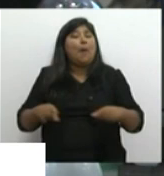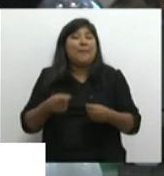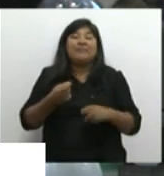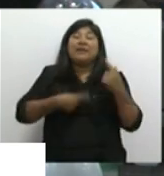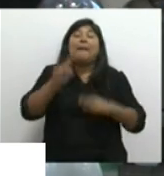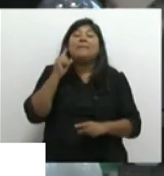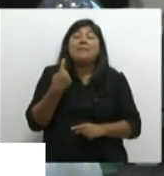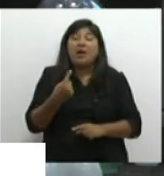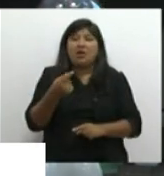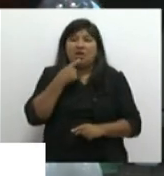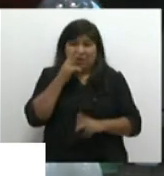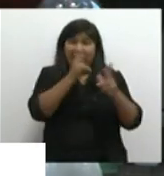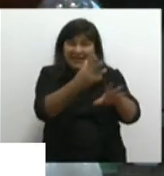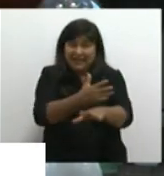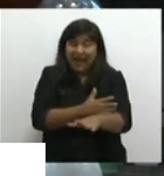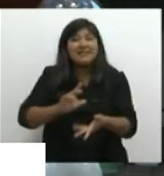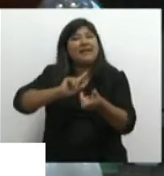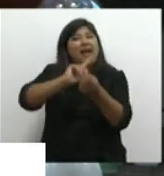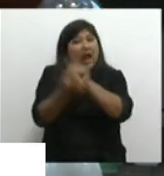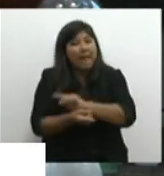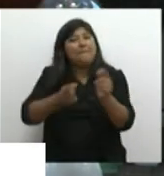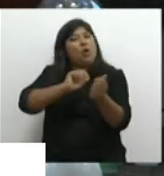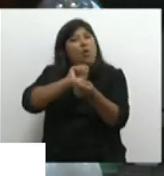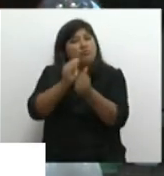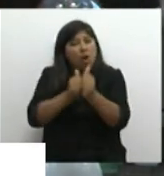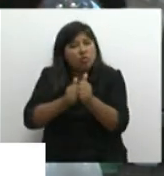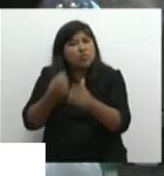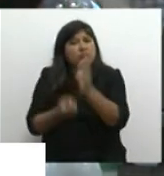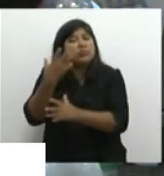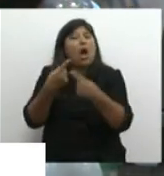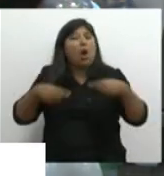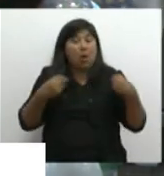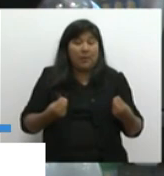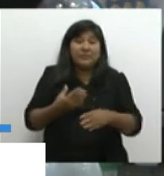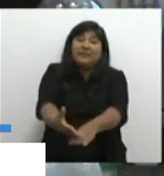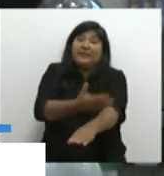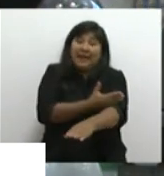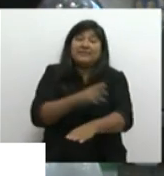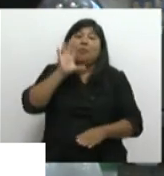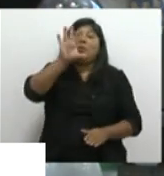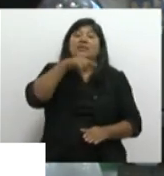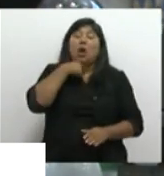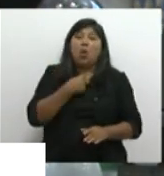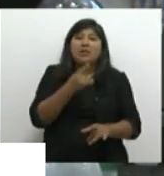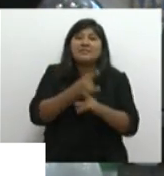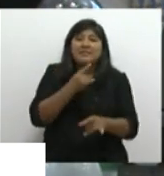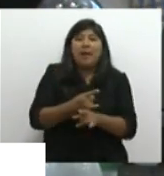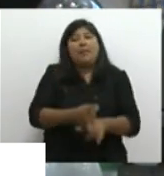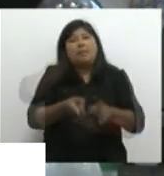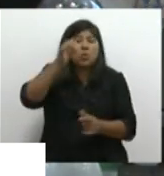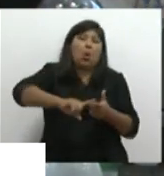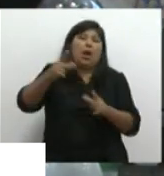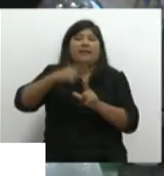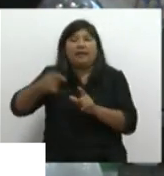la matriz productiva nosotros somos una provincia que ha estado anclada en la producción de la caña de azúcar el tabaco